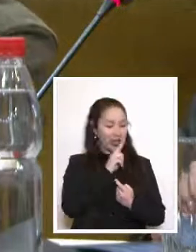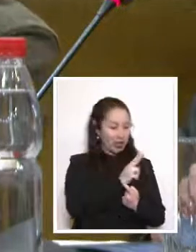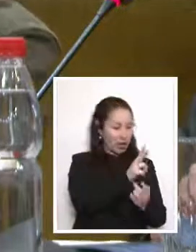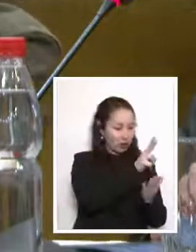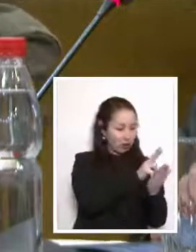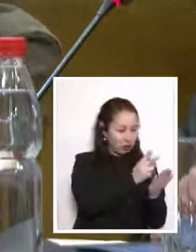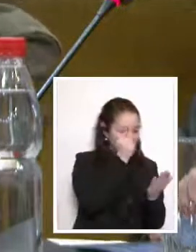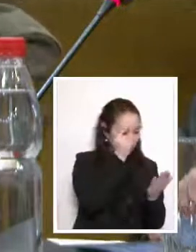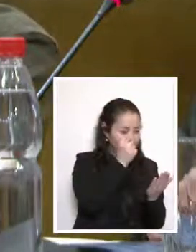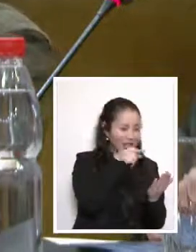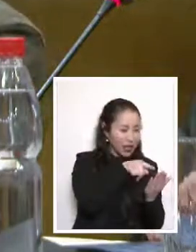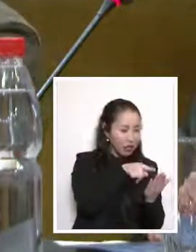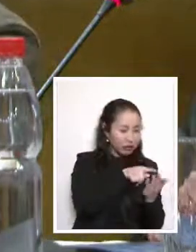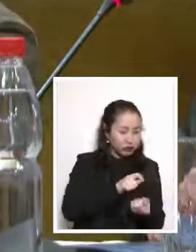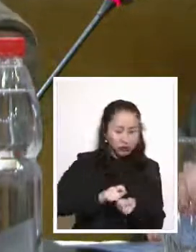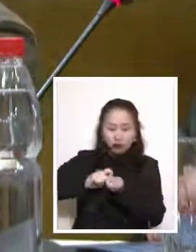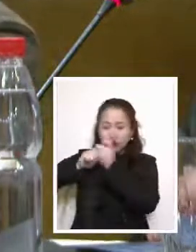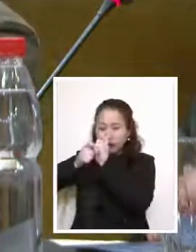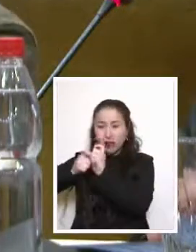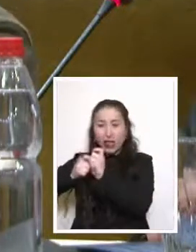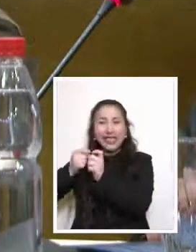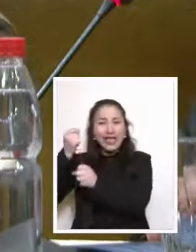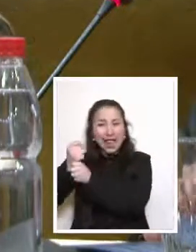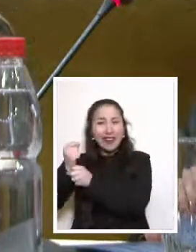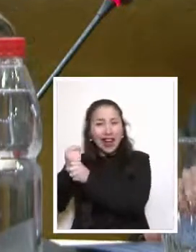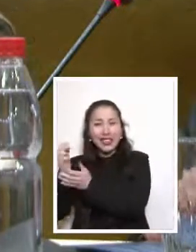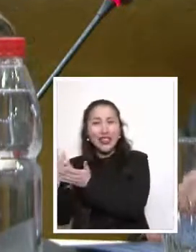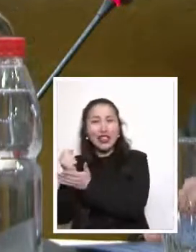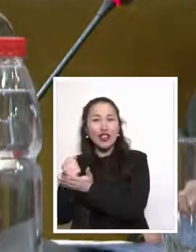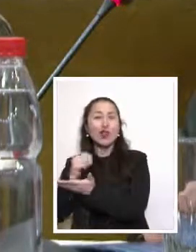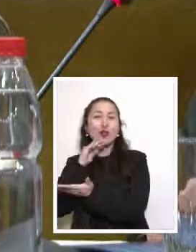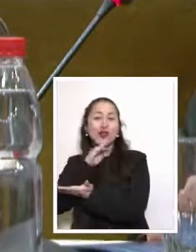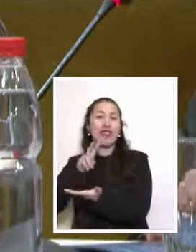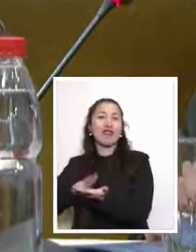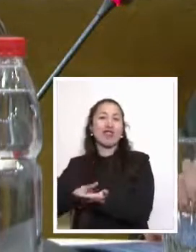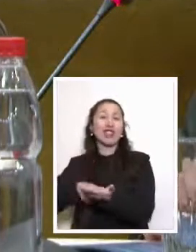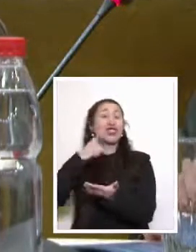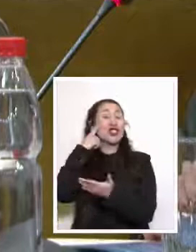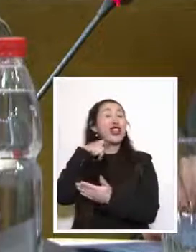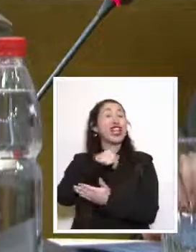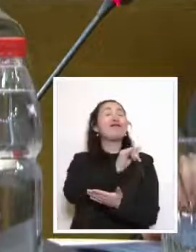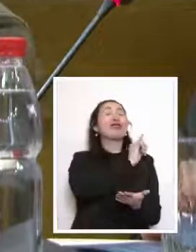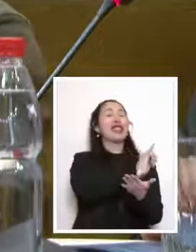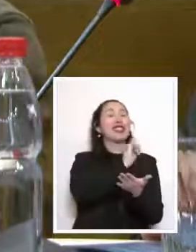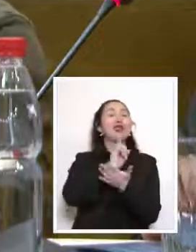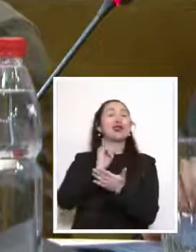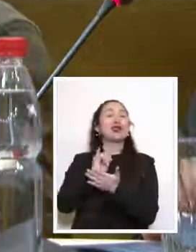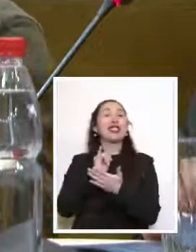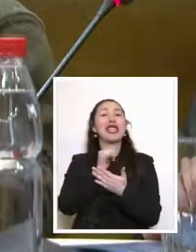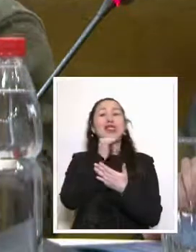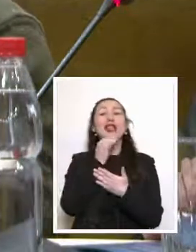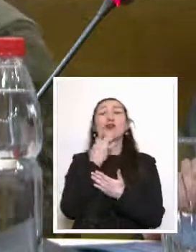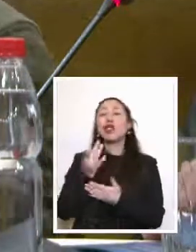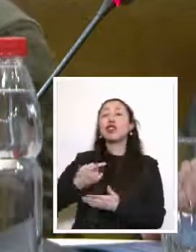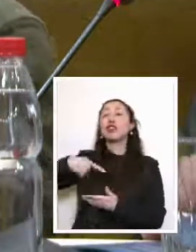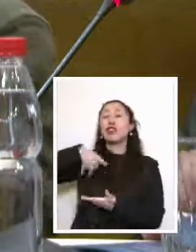funcione y funcione bien. Y ahí creo, insisto, el tema de las instituciones me parece clave. Un país que no tiene